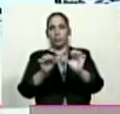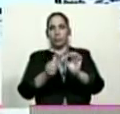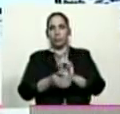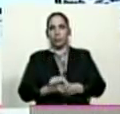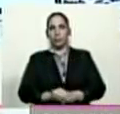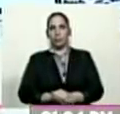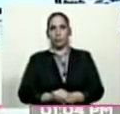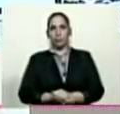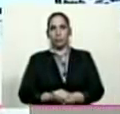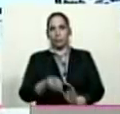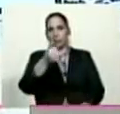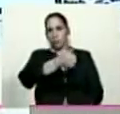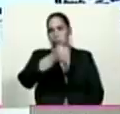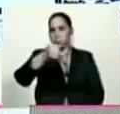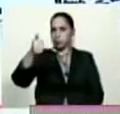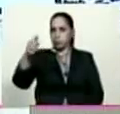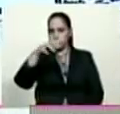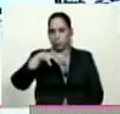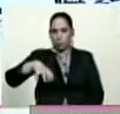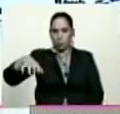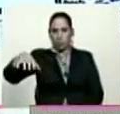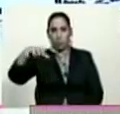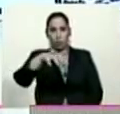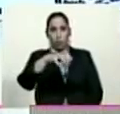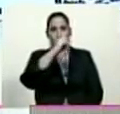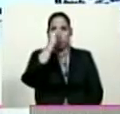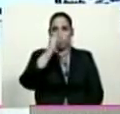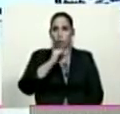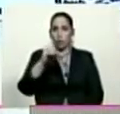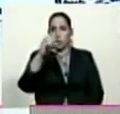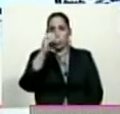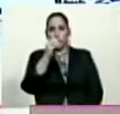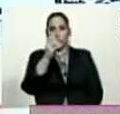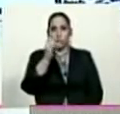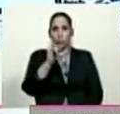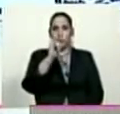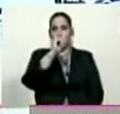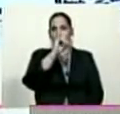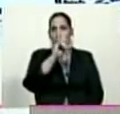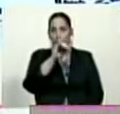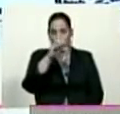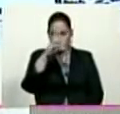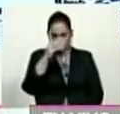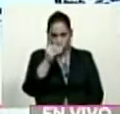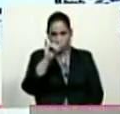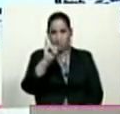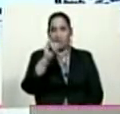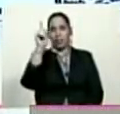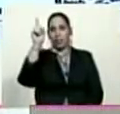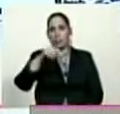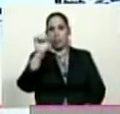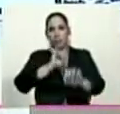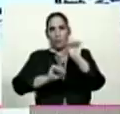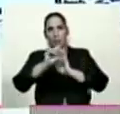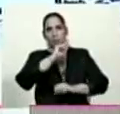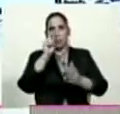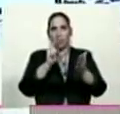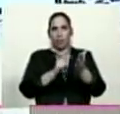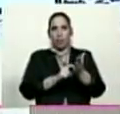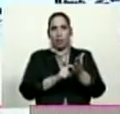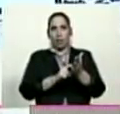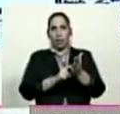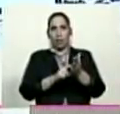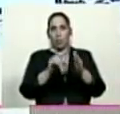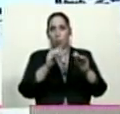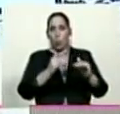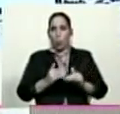en cada una de las regiones, en cada una de las SODI, de la zona de defensa integral. Igualmente, muy